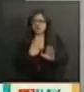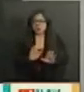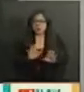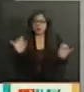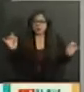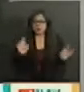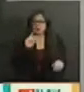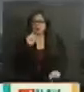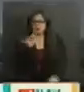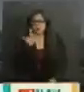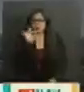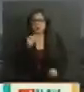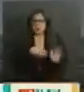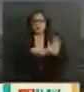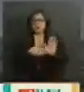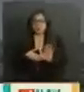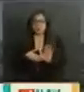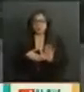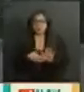encontrar en una exposición.